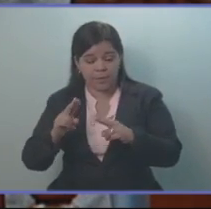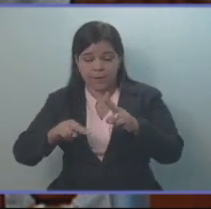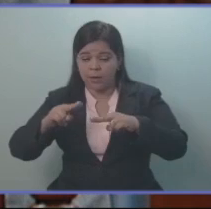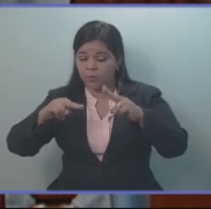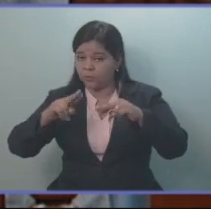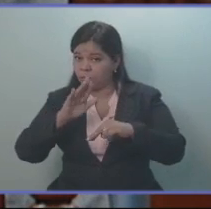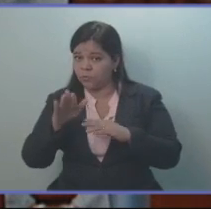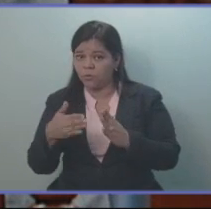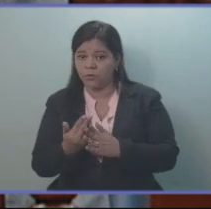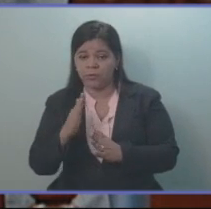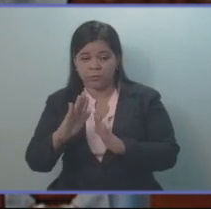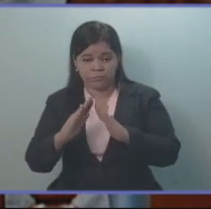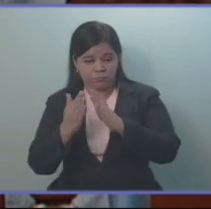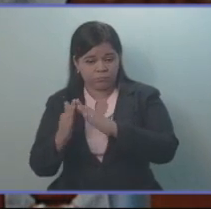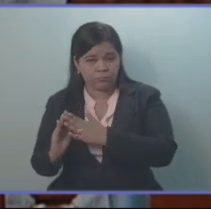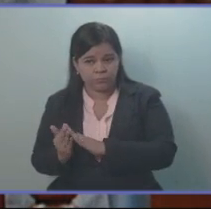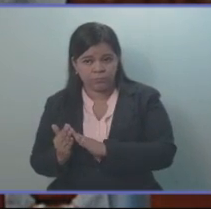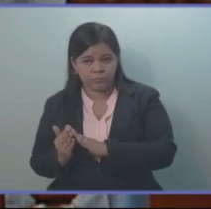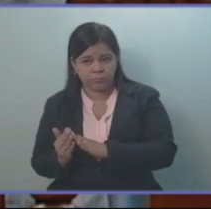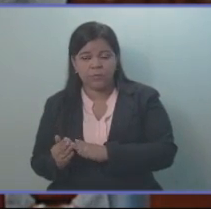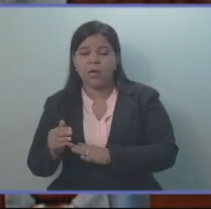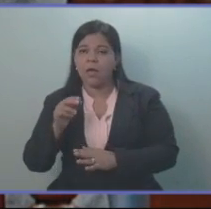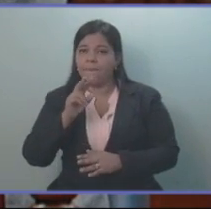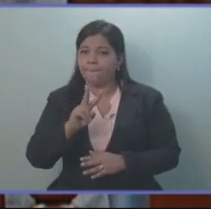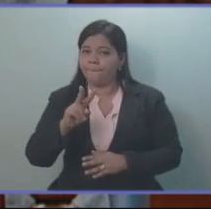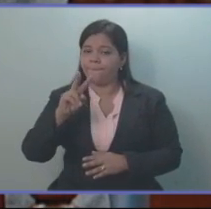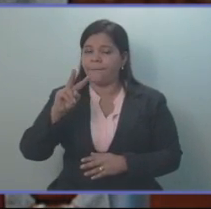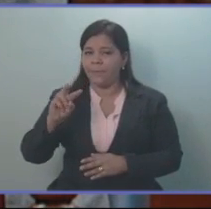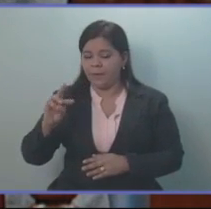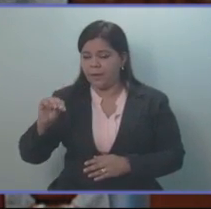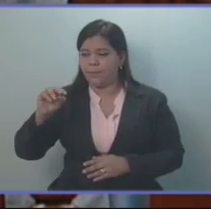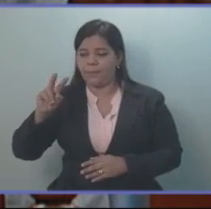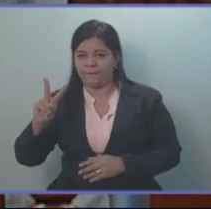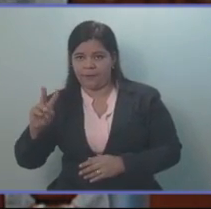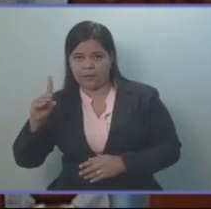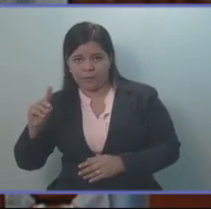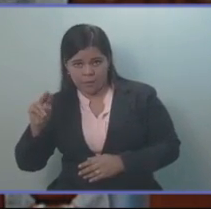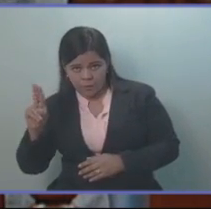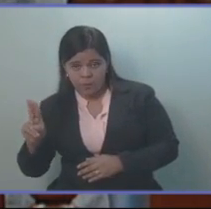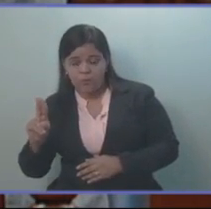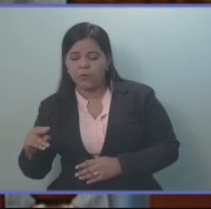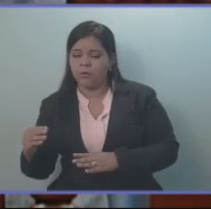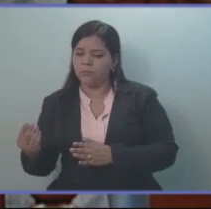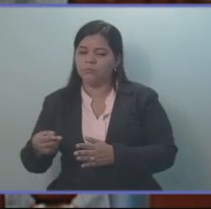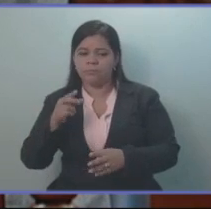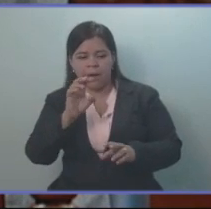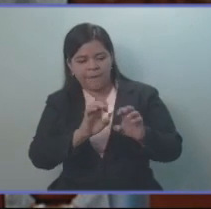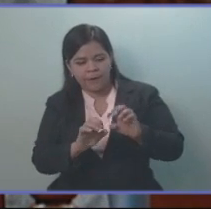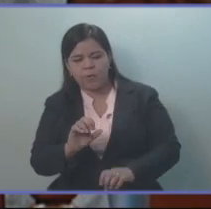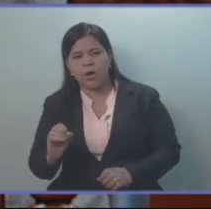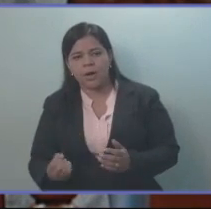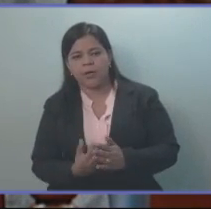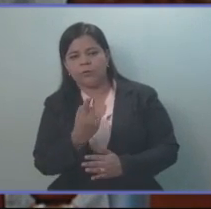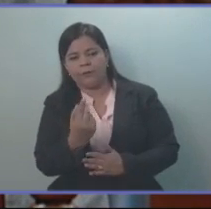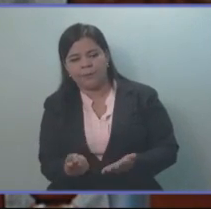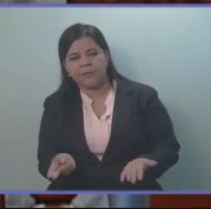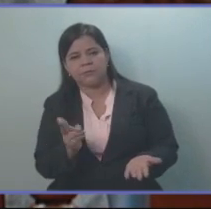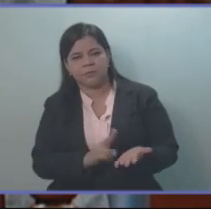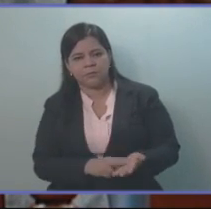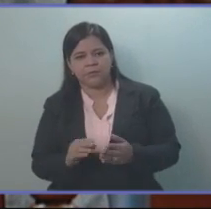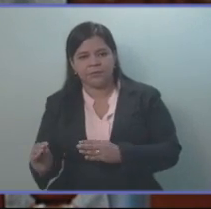de sus complejos habitacionales. El BMBDU calificará al nuevo asociado, aplicando el